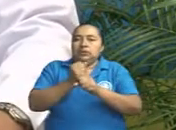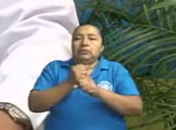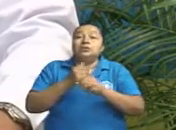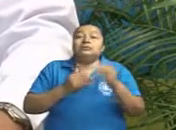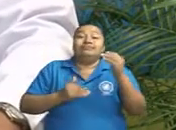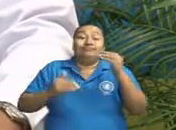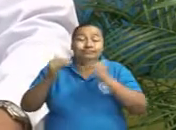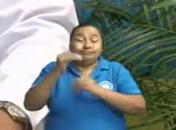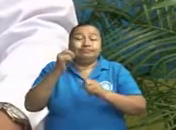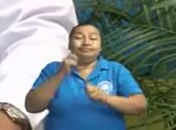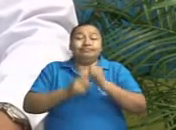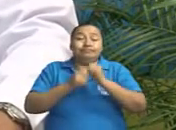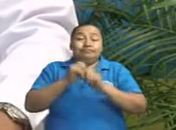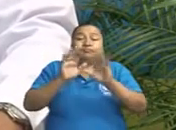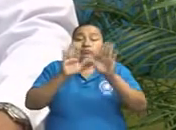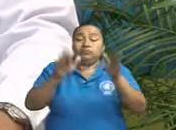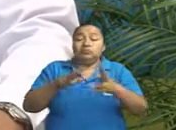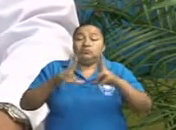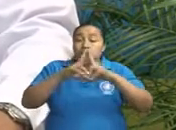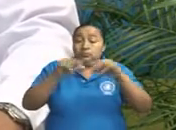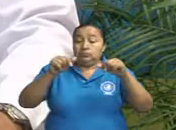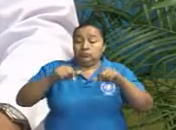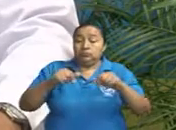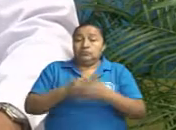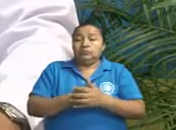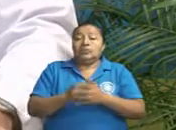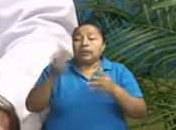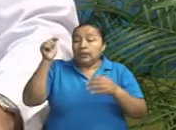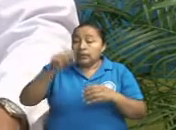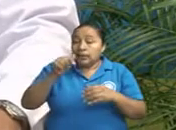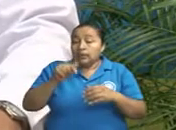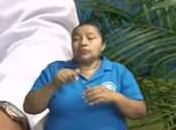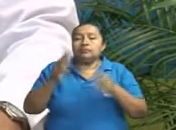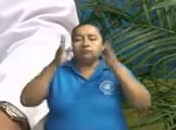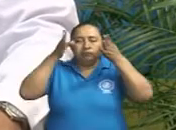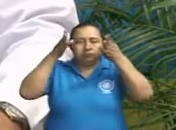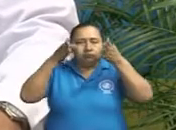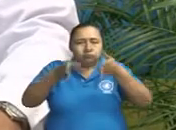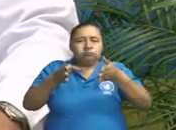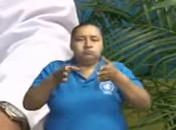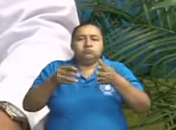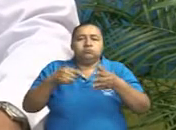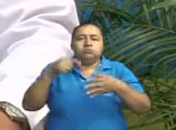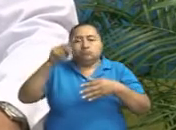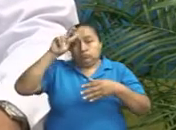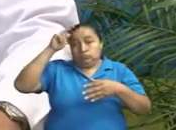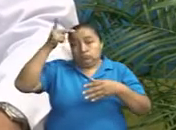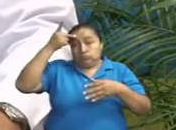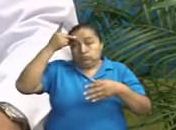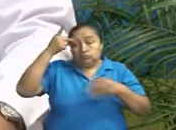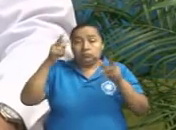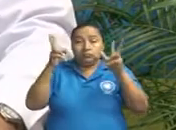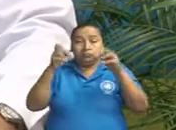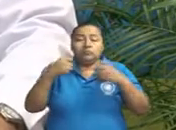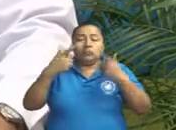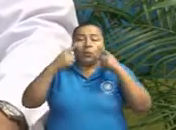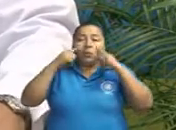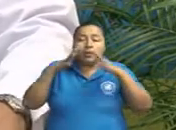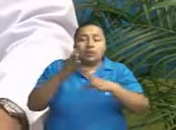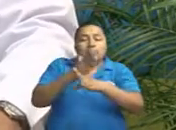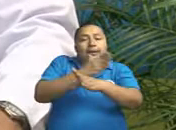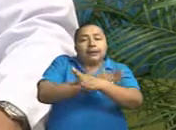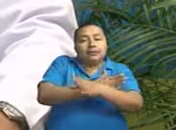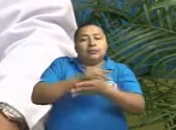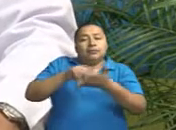está afectando en nuestras mujeres de Nicaragua. Es aquí donde están enfocadas políticas en cuanto a la prevención y